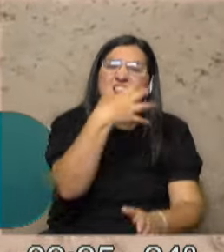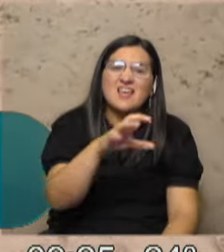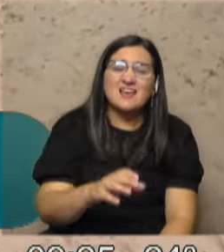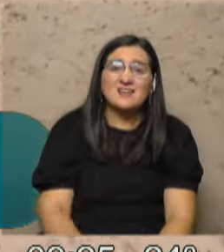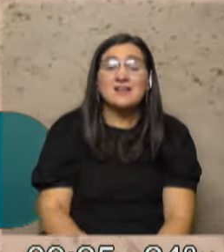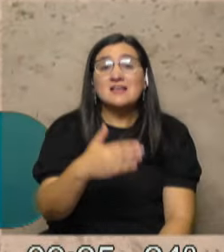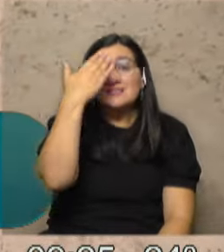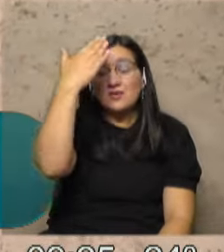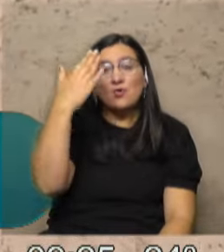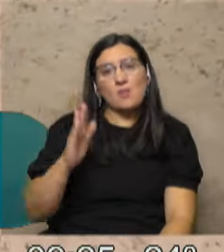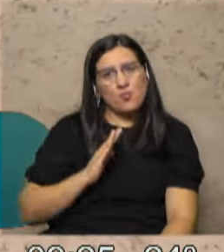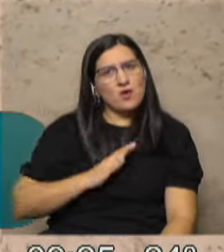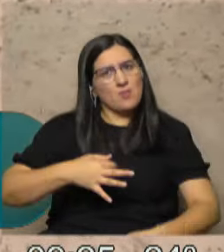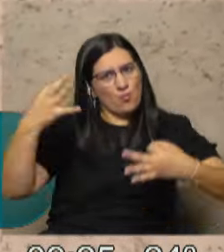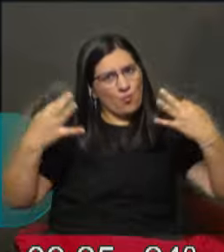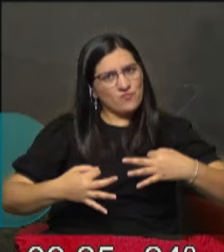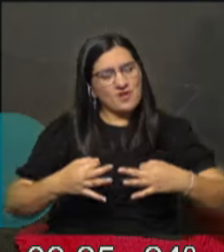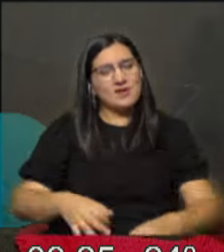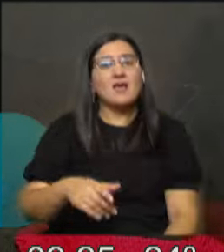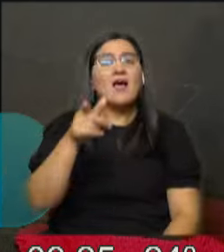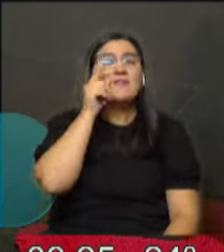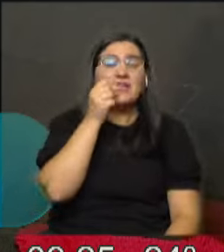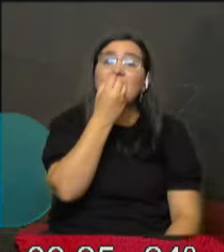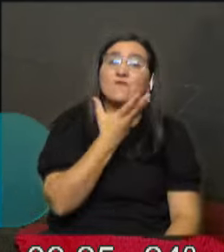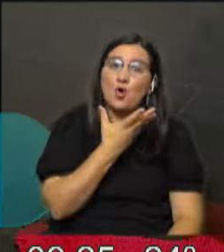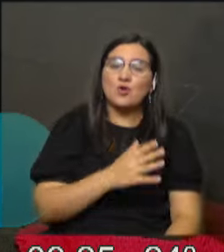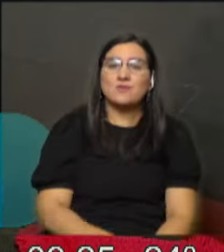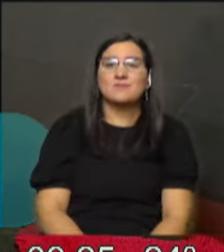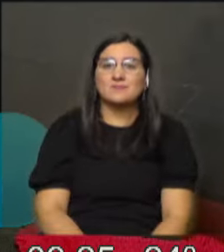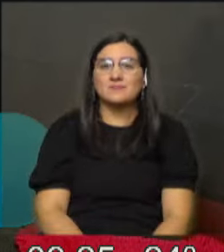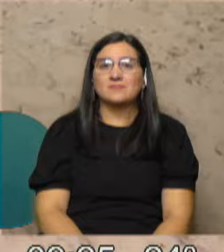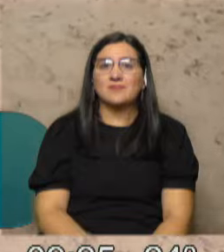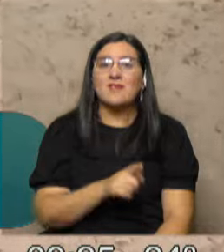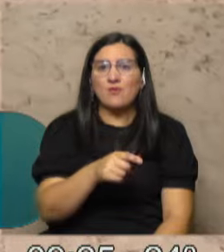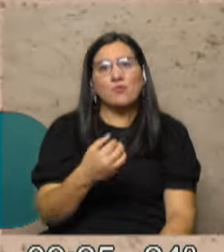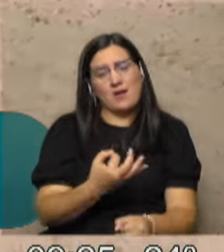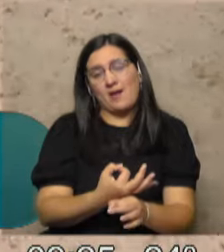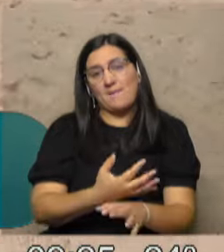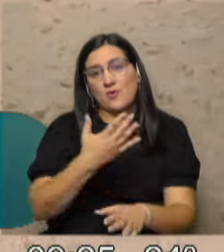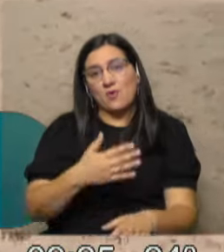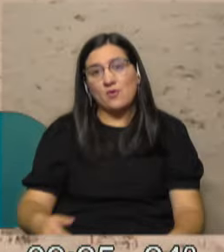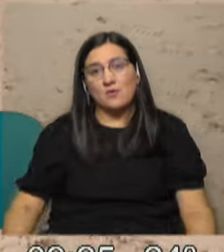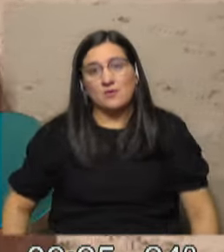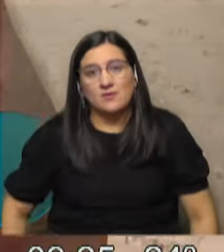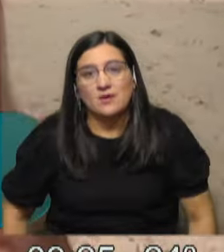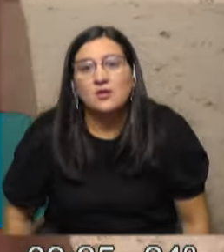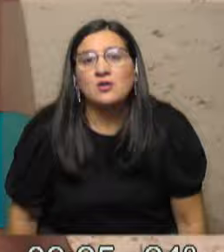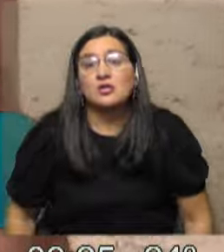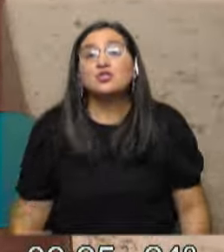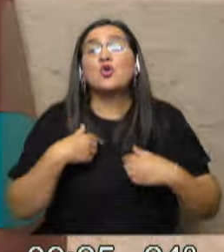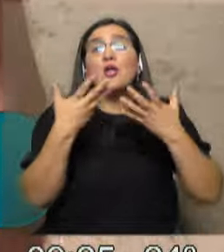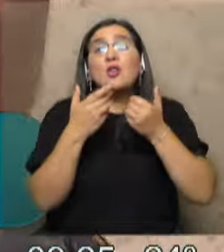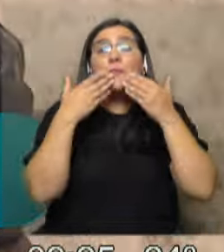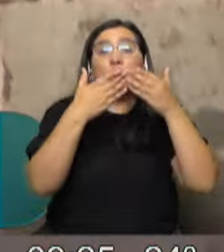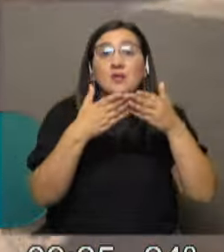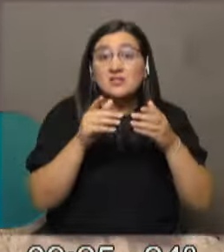las botijas bárbaras ahí, muy bien. A Tania y a Flor. A Tania y Flor, sí. Bueno, vos un campeón. Bien, y yo vengo a hablar con usted, a preguntarle qué hace acá, ya se